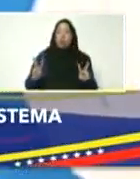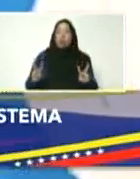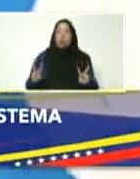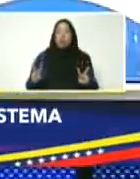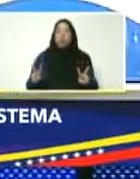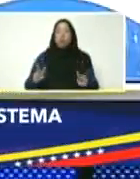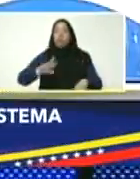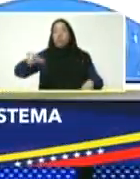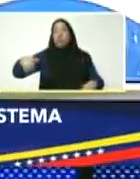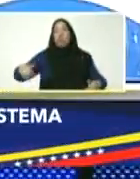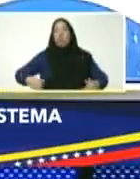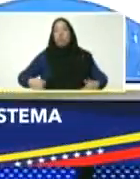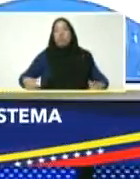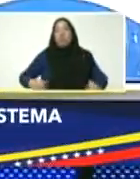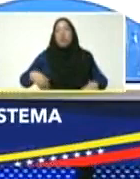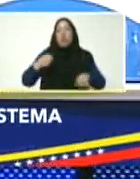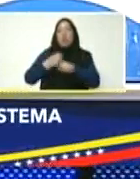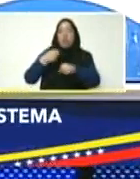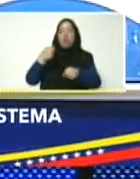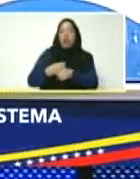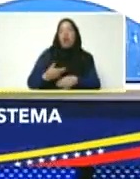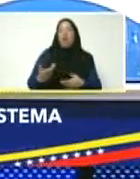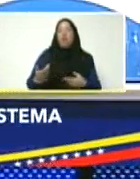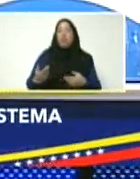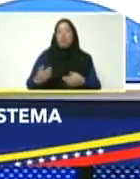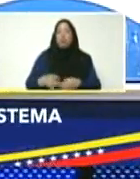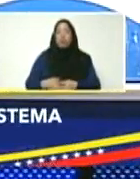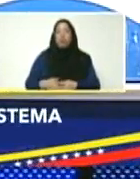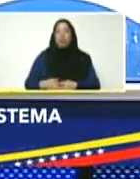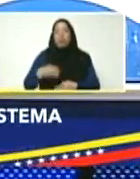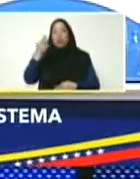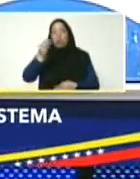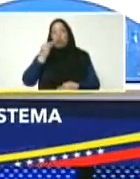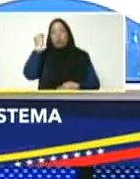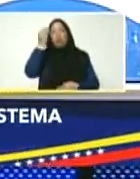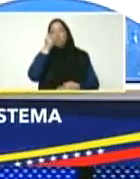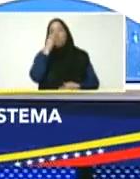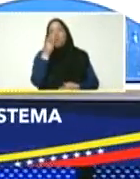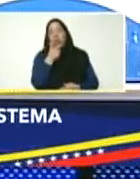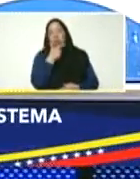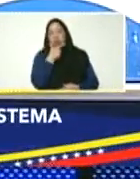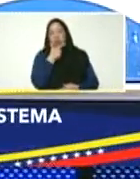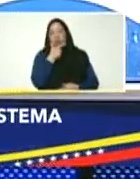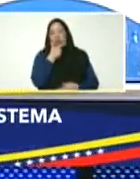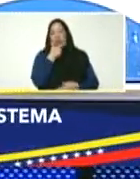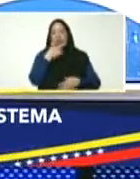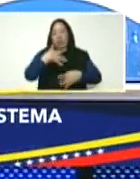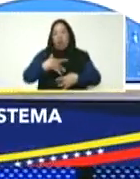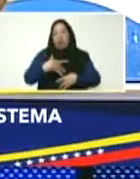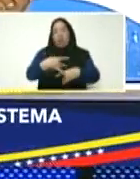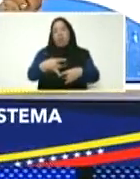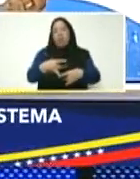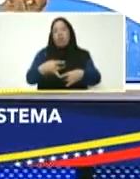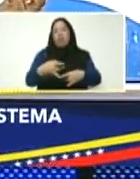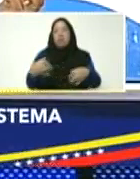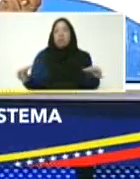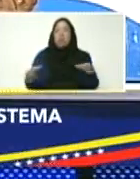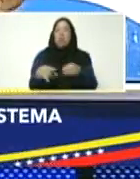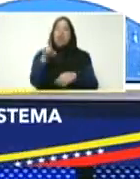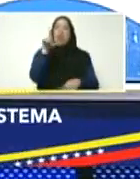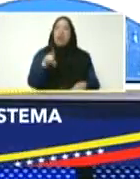nuestro esfuerzo, nuestro trabajo. Por eso esa consigna tan bonita, que la ideó Héctor Rodríguez, de